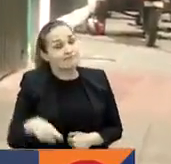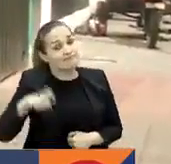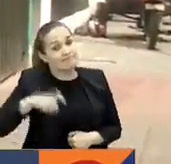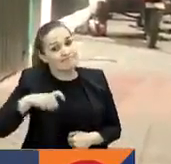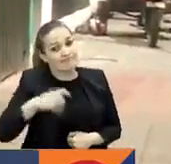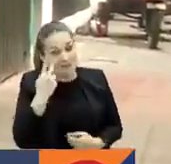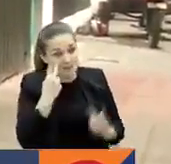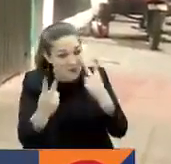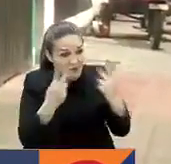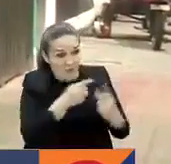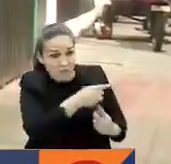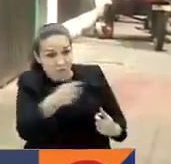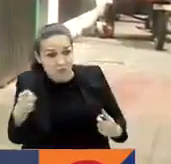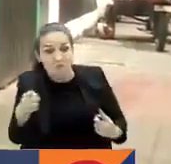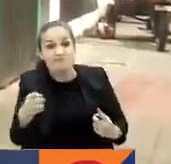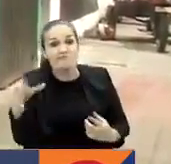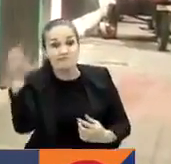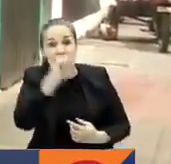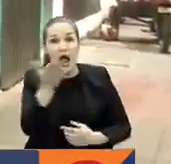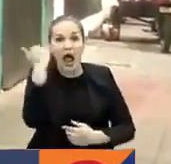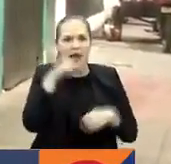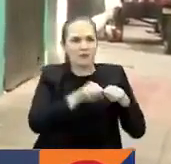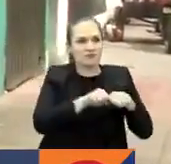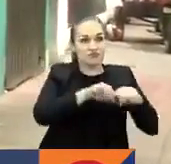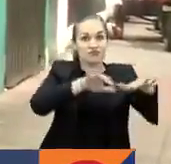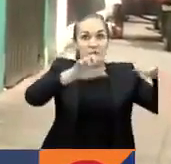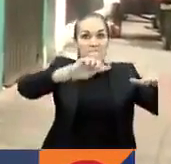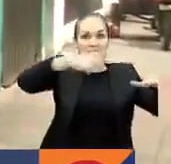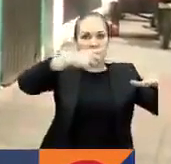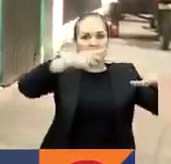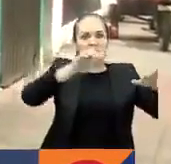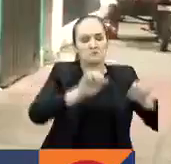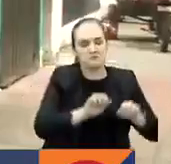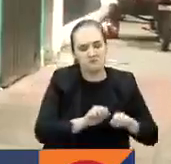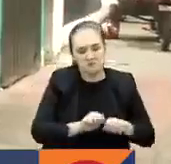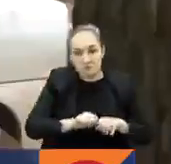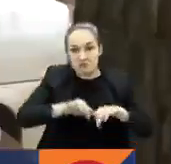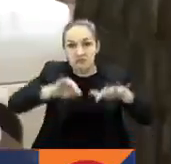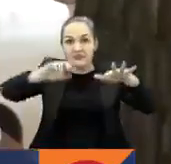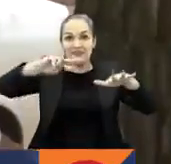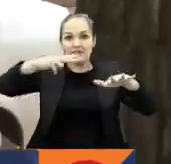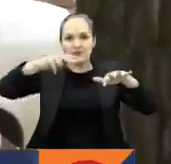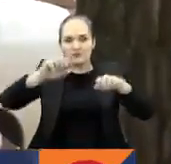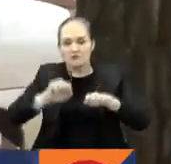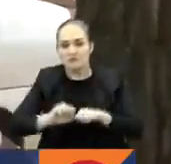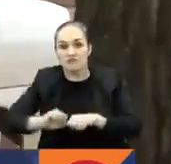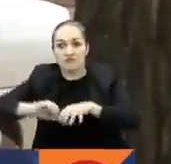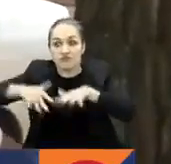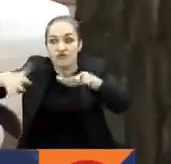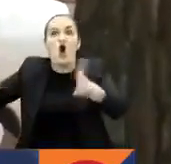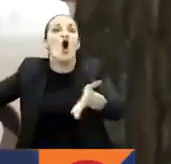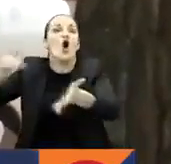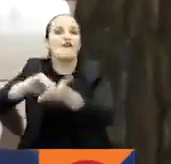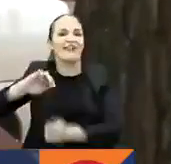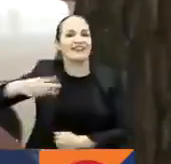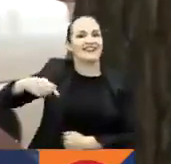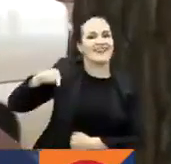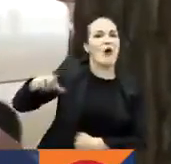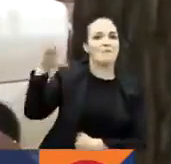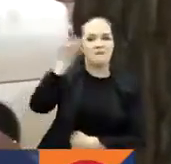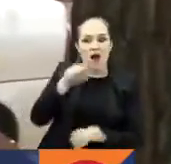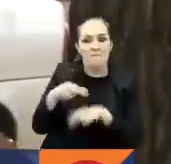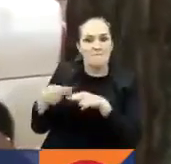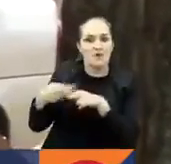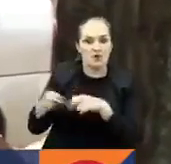hemos visto, se aproxima otro tercer pico y la verdad la ciudadanía no ha colaborado mucho. No generalizar toda la ciudad porque afectaría tanto